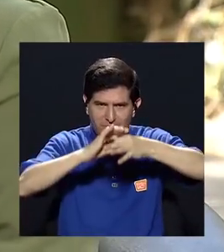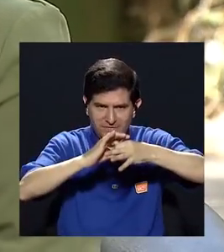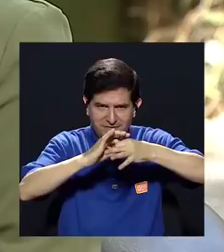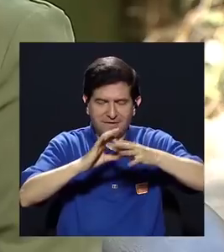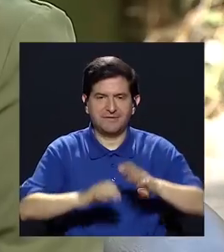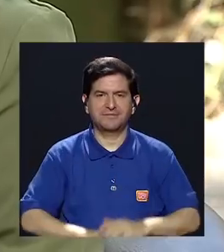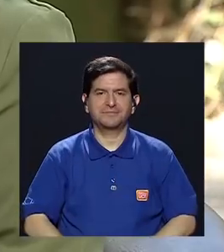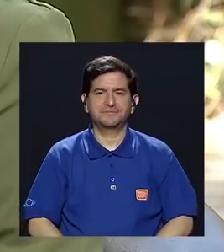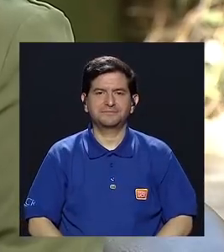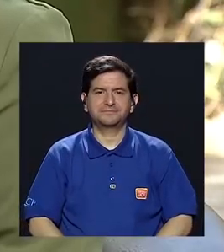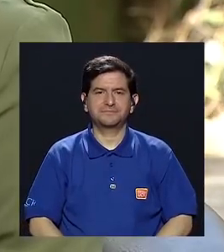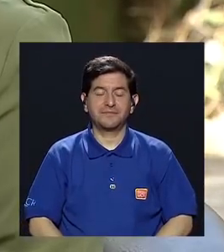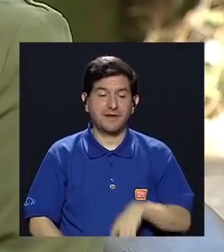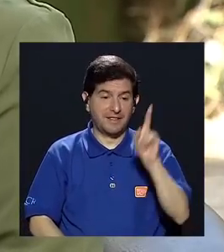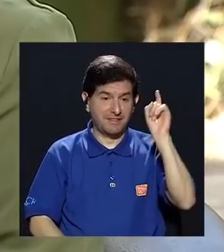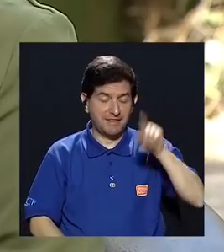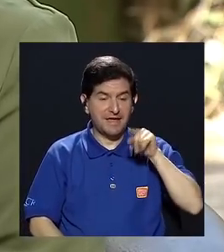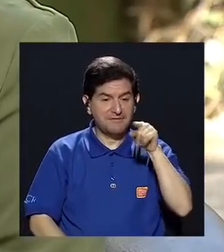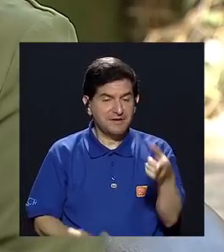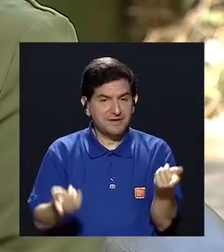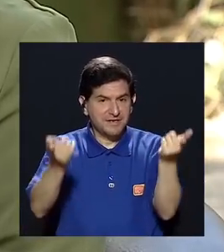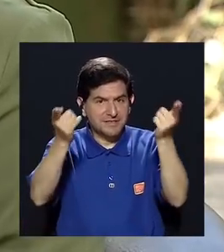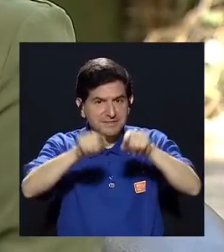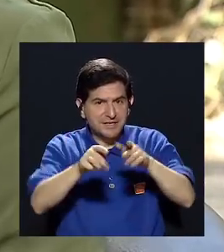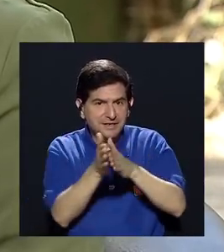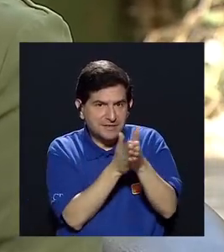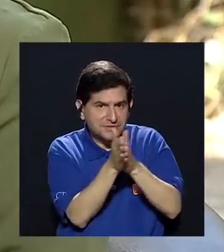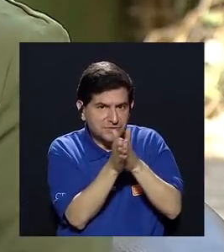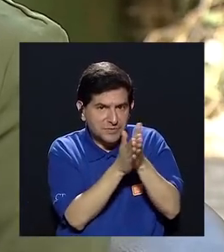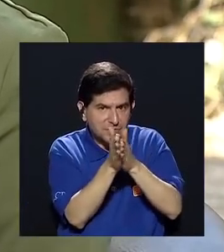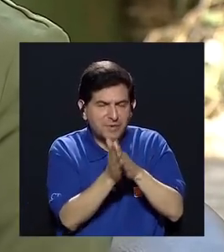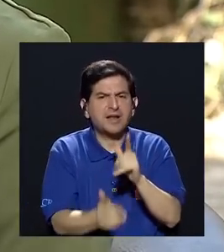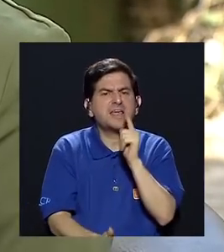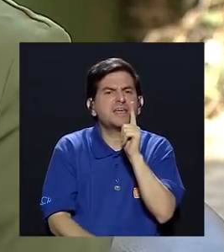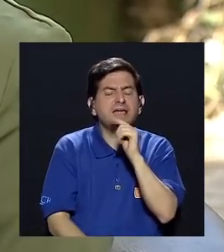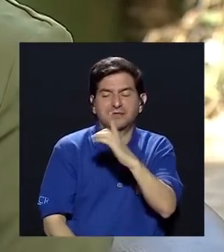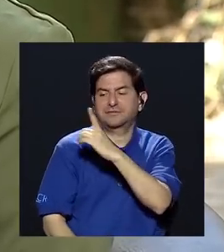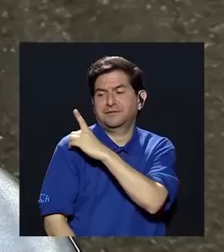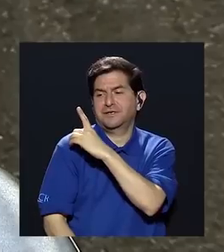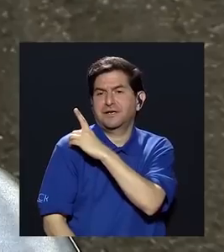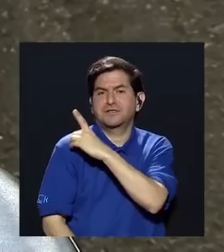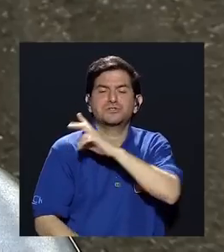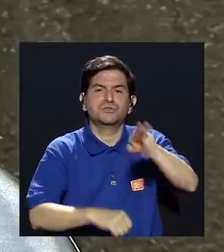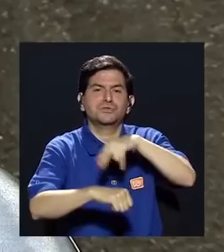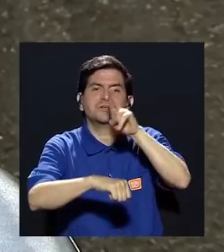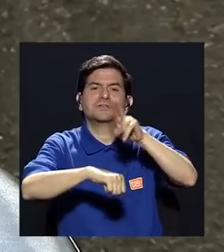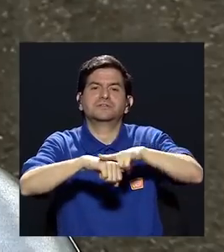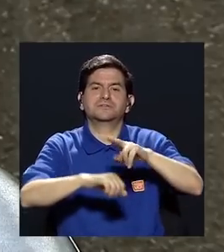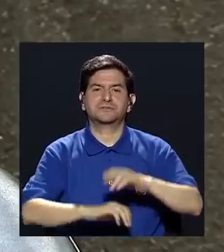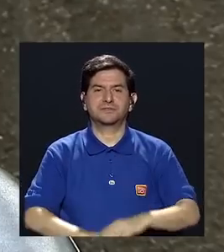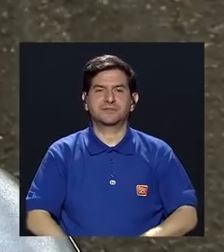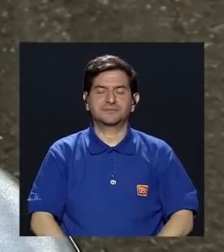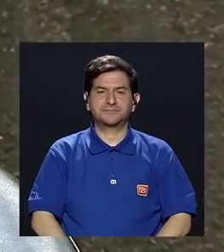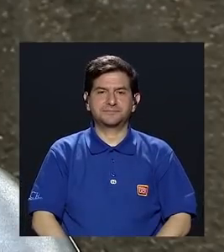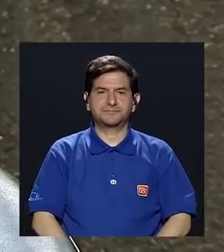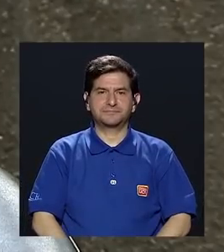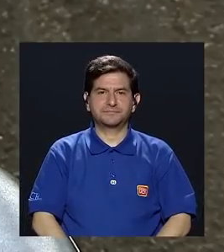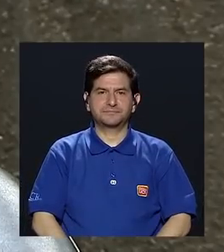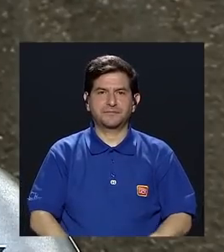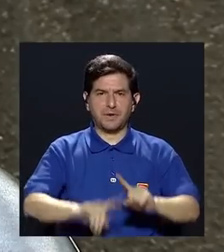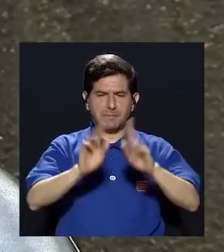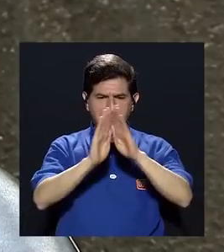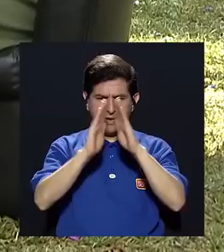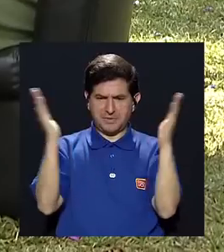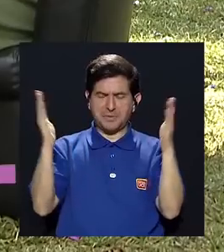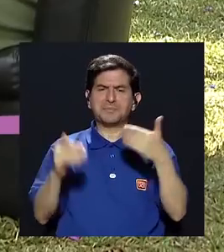coordinación que debe ser aprobado por la dirección nacional. Entonces, pero